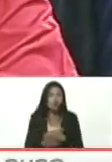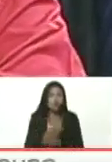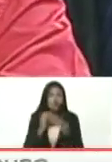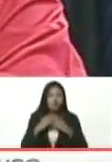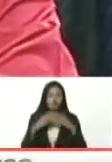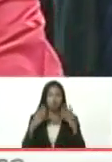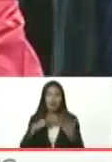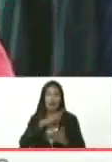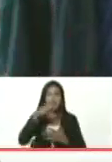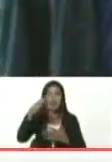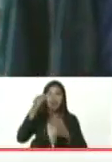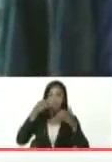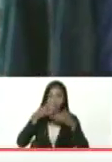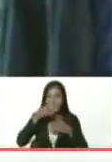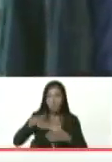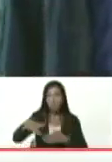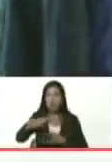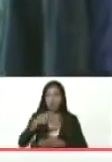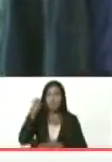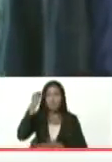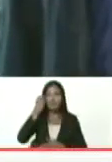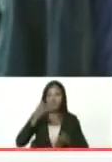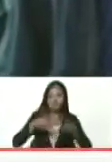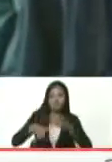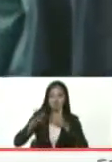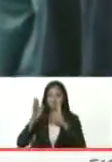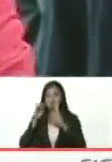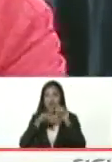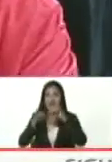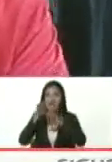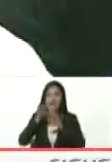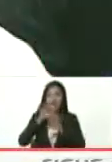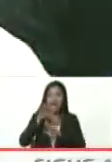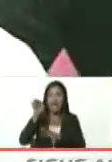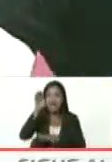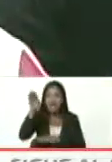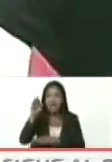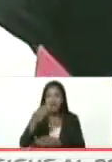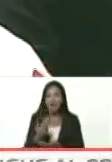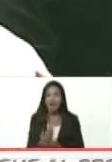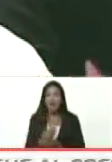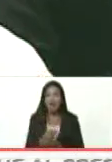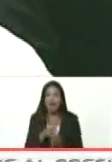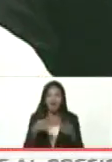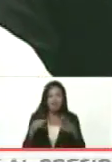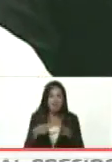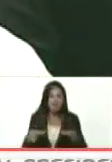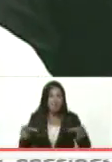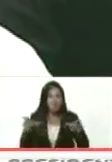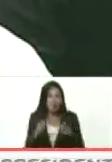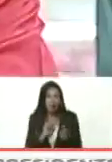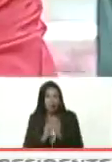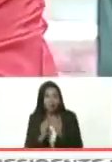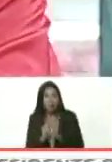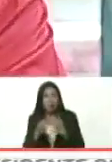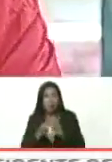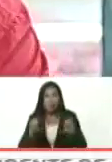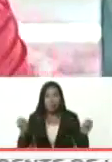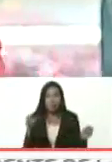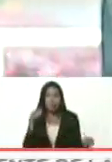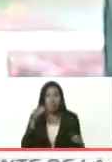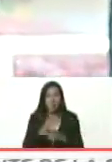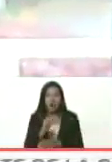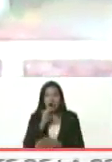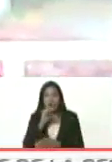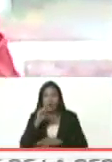al pueblo cuando piensa, vamos a construir estas escaleras hasta arriba, vamos a construir esta cancha, vamos a construir esta tubería para que llegue el agua que nunca